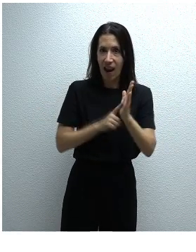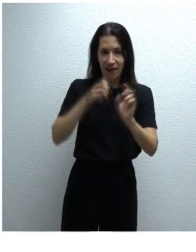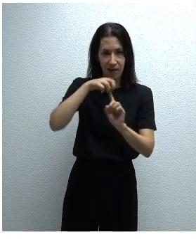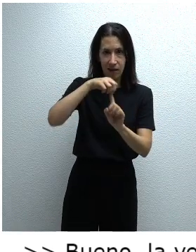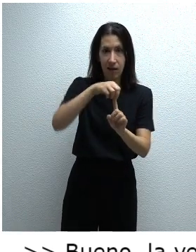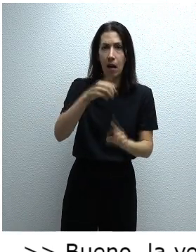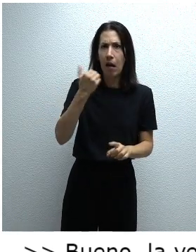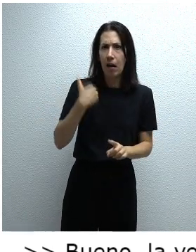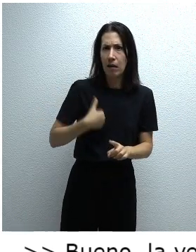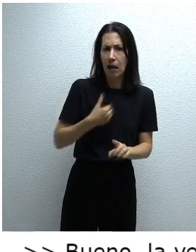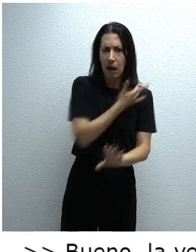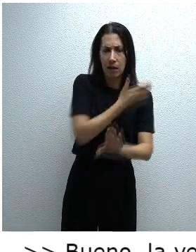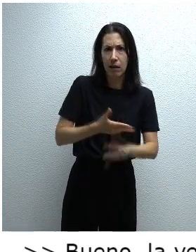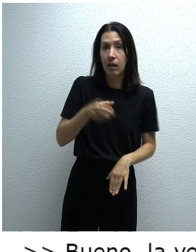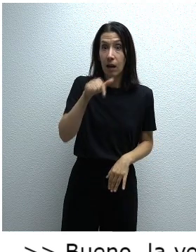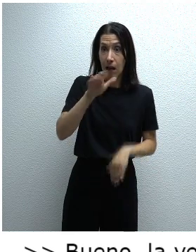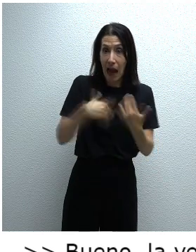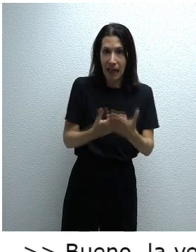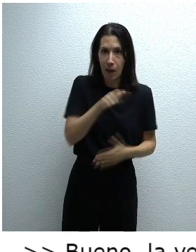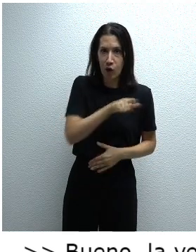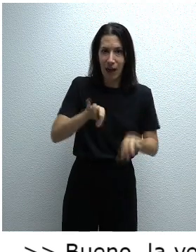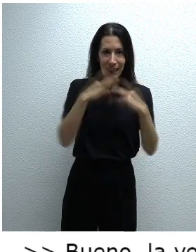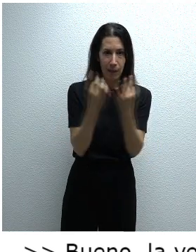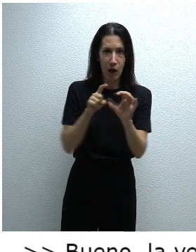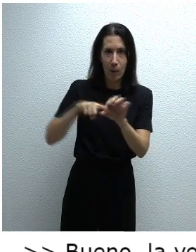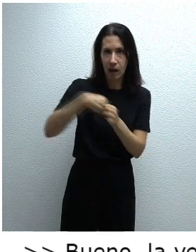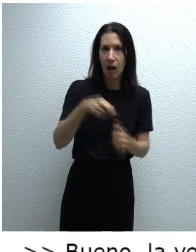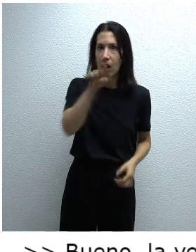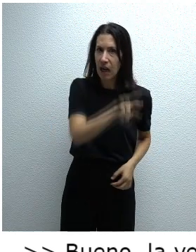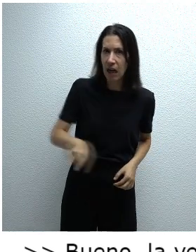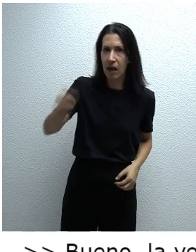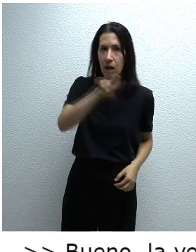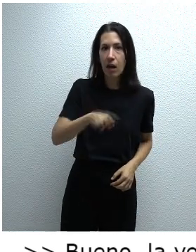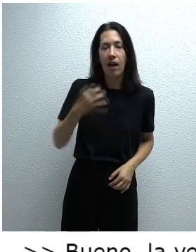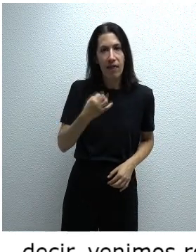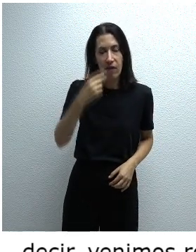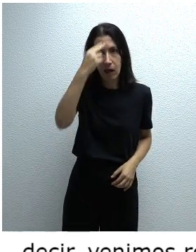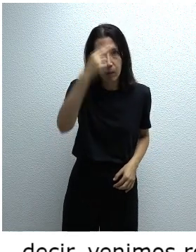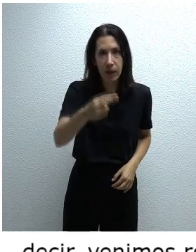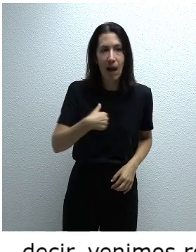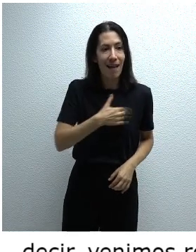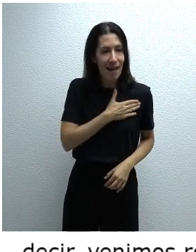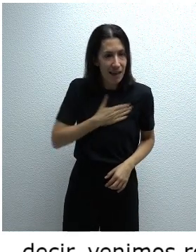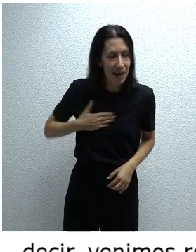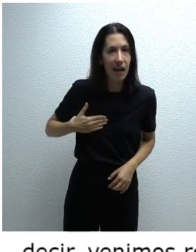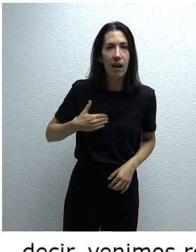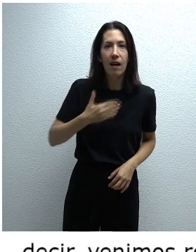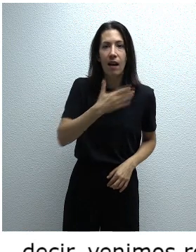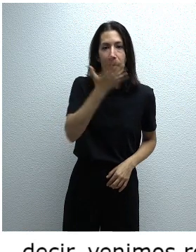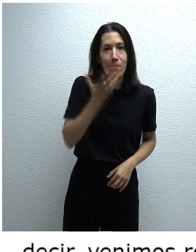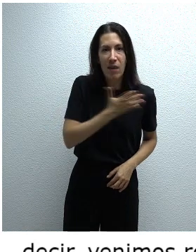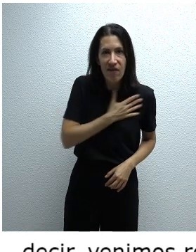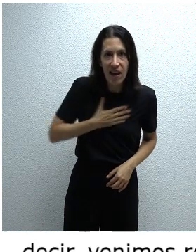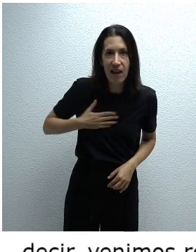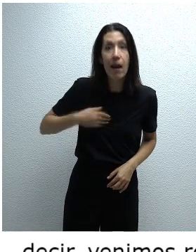venimos reiterando todos los participantes en este foro que es necesario respetar la voluntad, los deseos, las preferencias de las personas